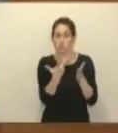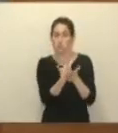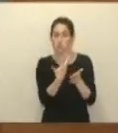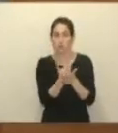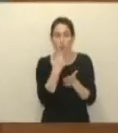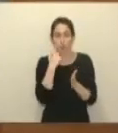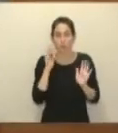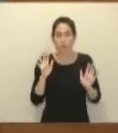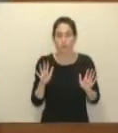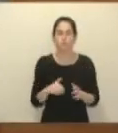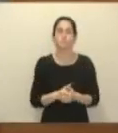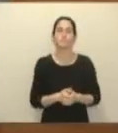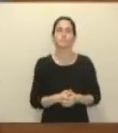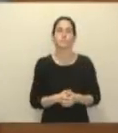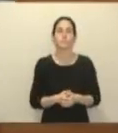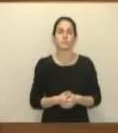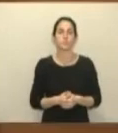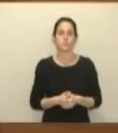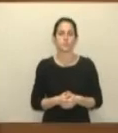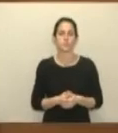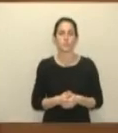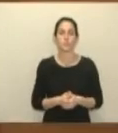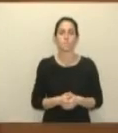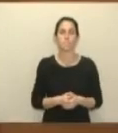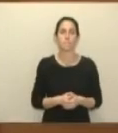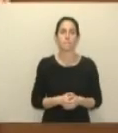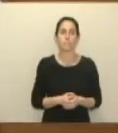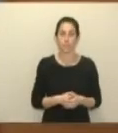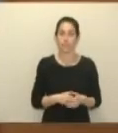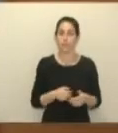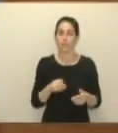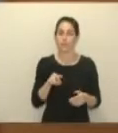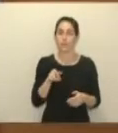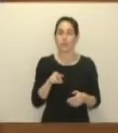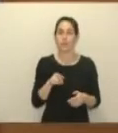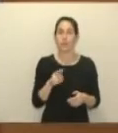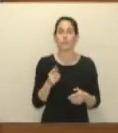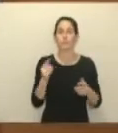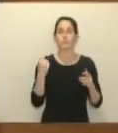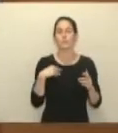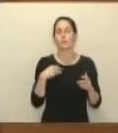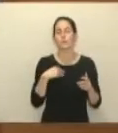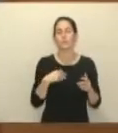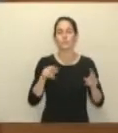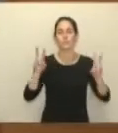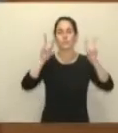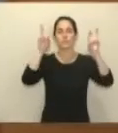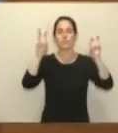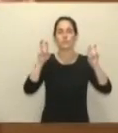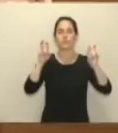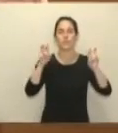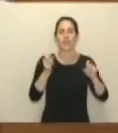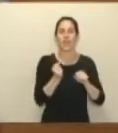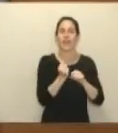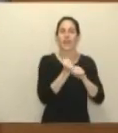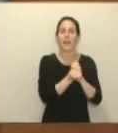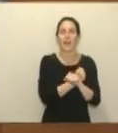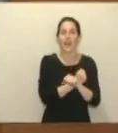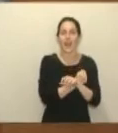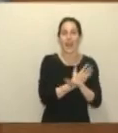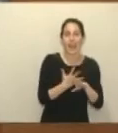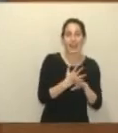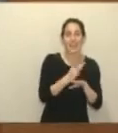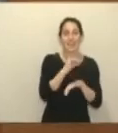las razones de la exclusión en esta regulación de los denominados jardines de infancia? Esos centros